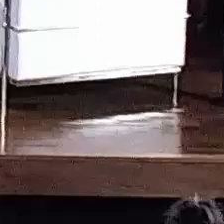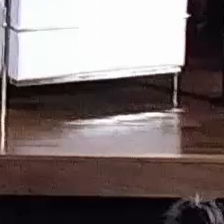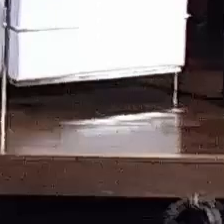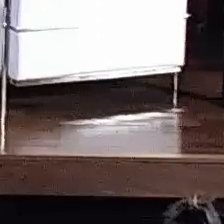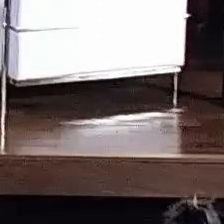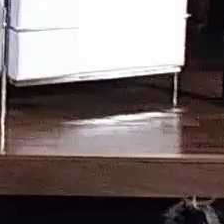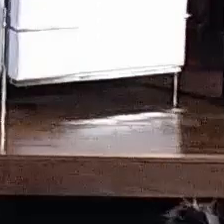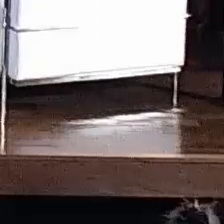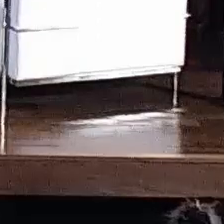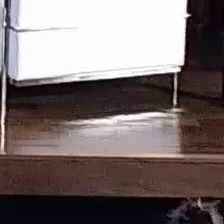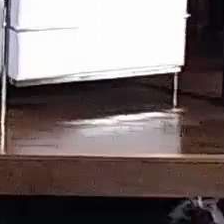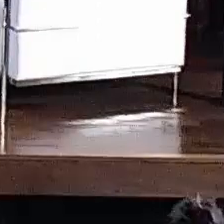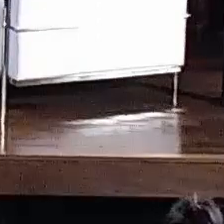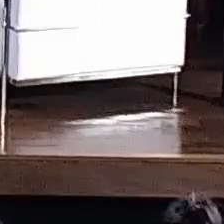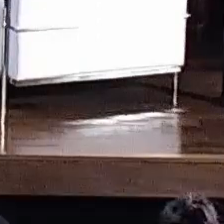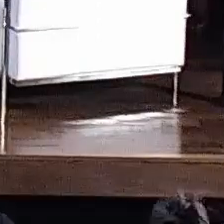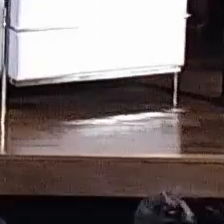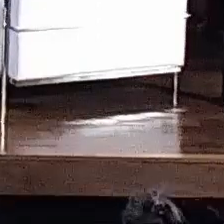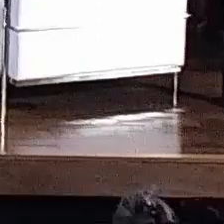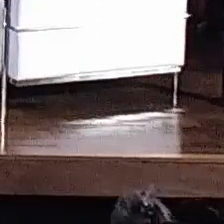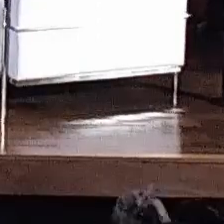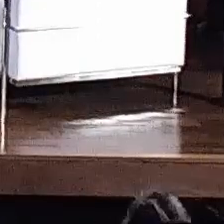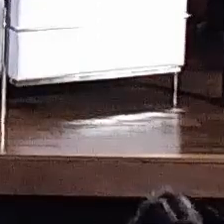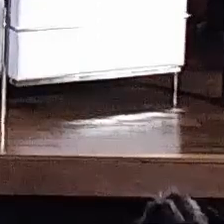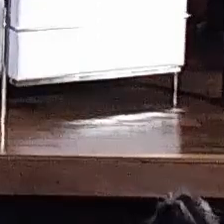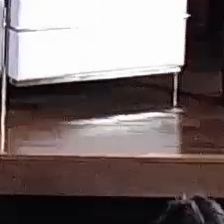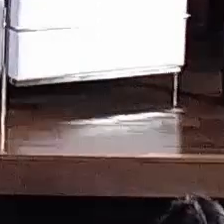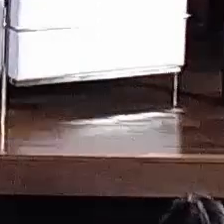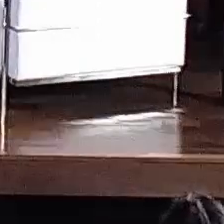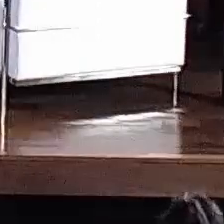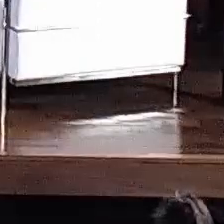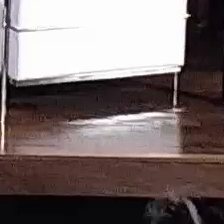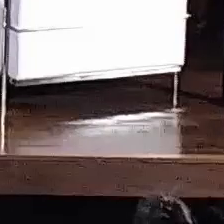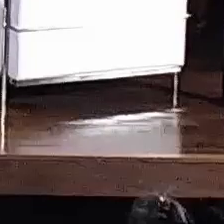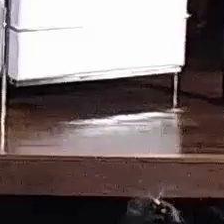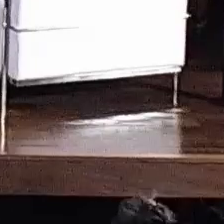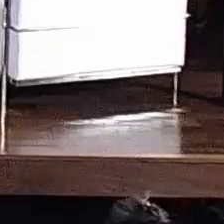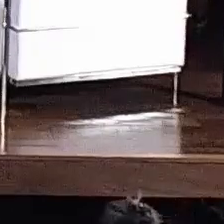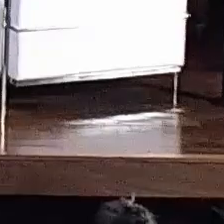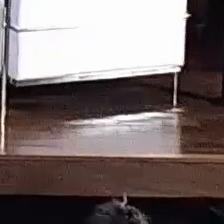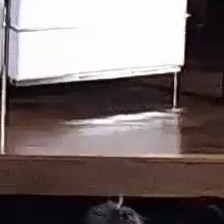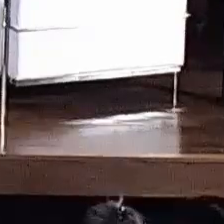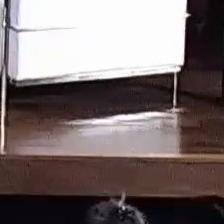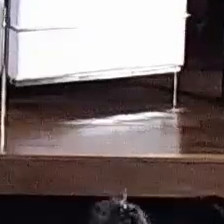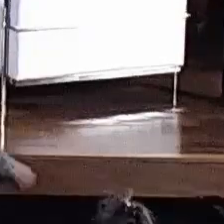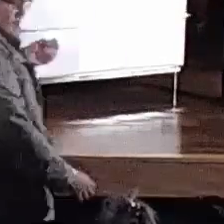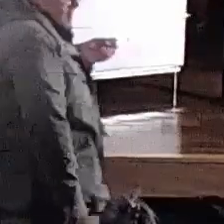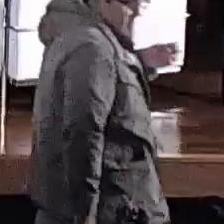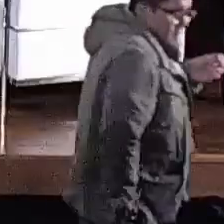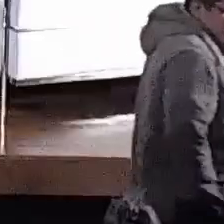problemas. Yo voy a tirar algunas preguntas y ustedes simplemente se mandan a opinar.